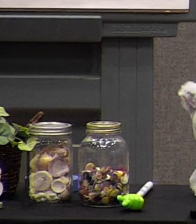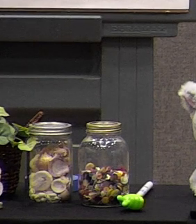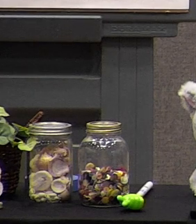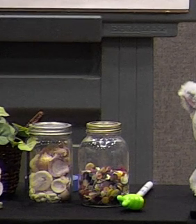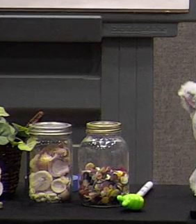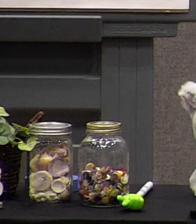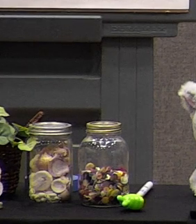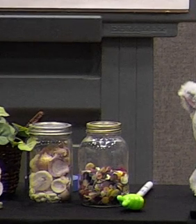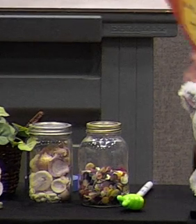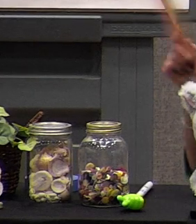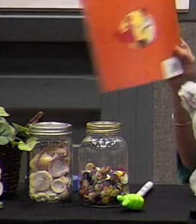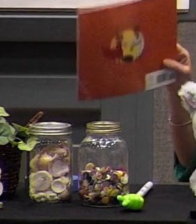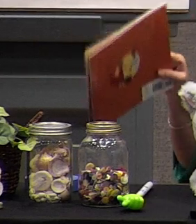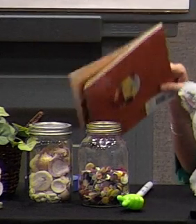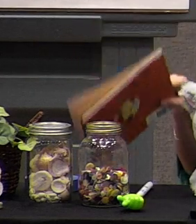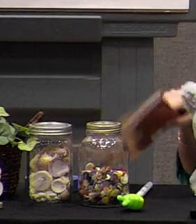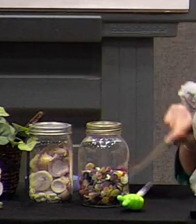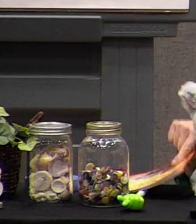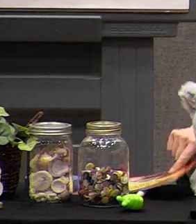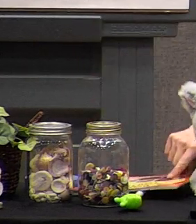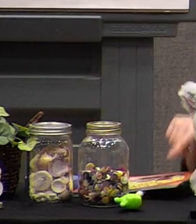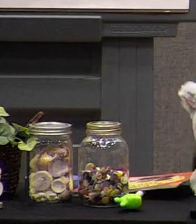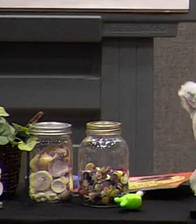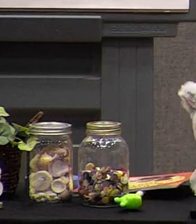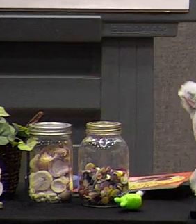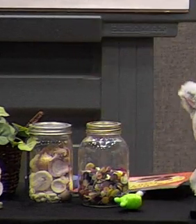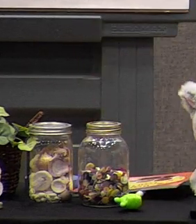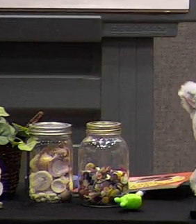favorita. Es las tortillas.